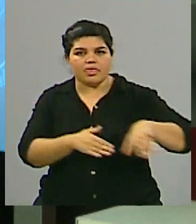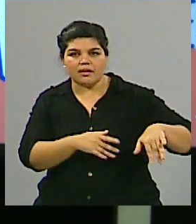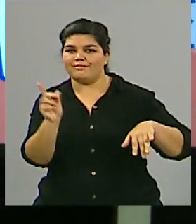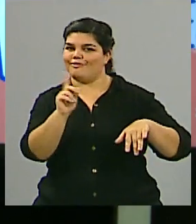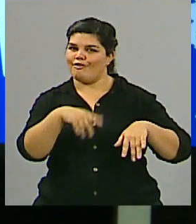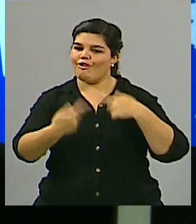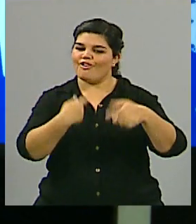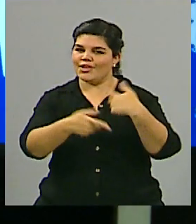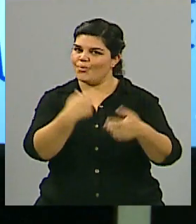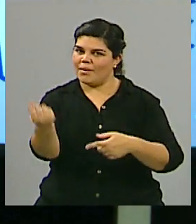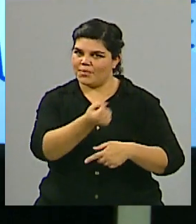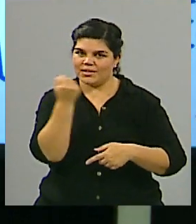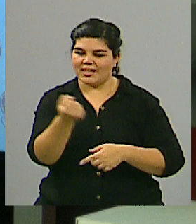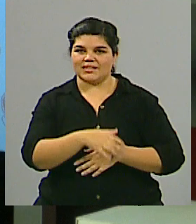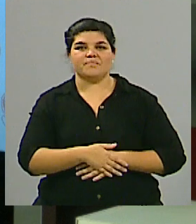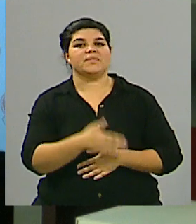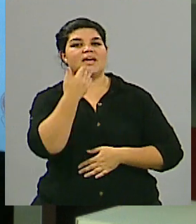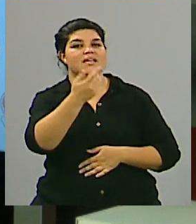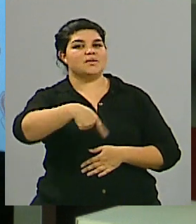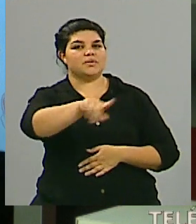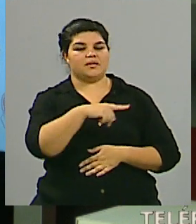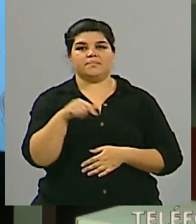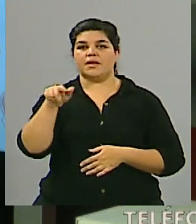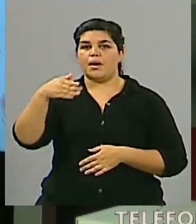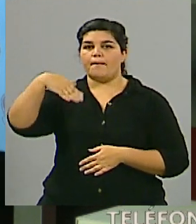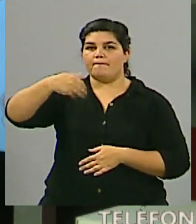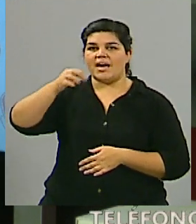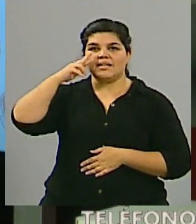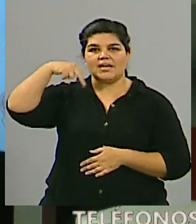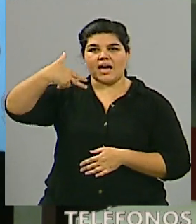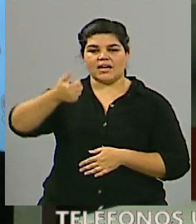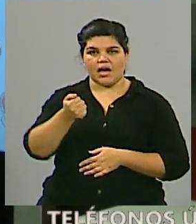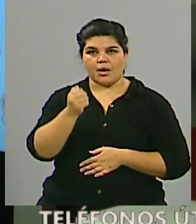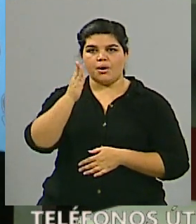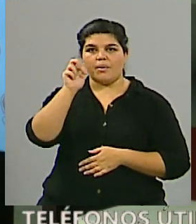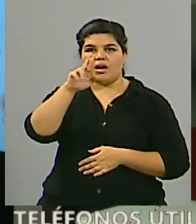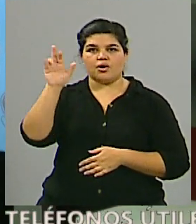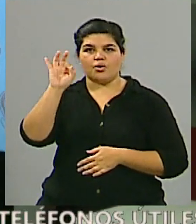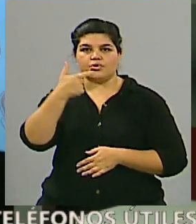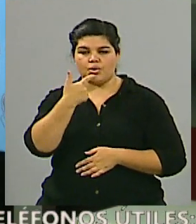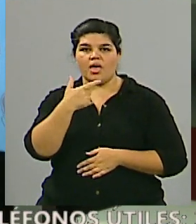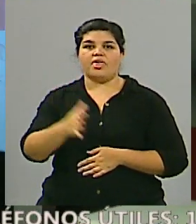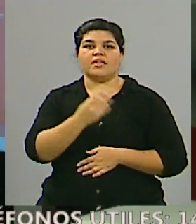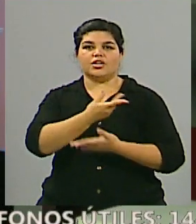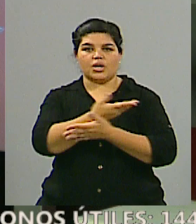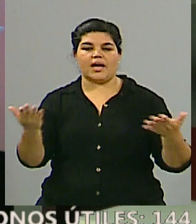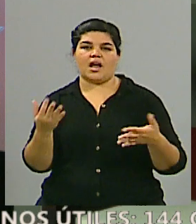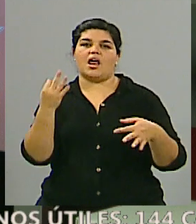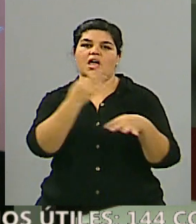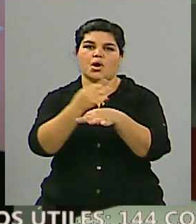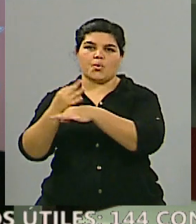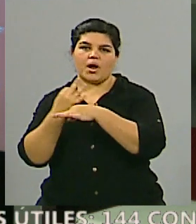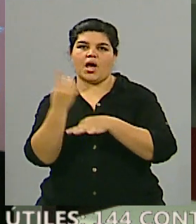que muchísimas gracias. Gracias a ustedes. Así pasaba Mariana Barroso, directora general de colegios de la Universidad Nacional de Cuyo, hablando